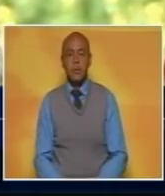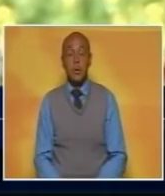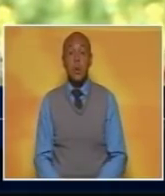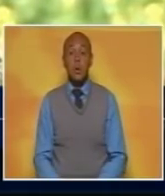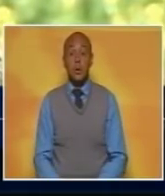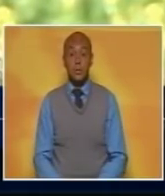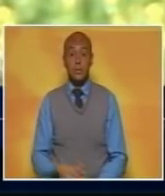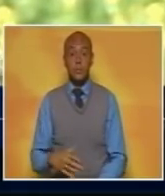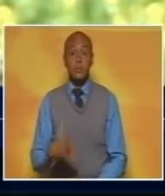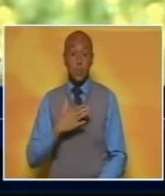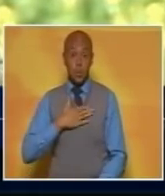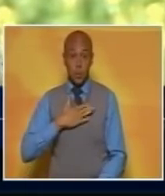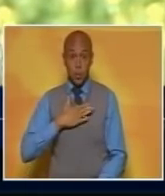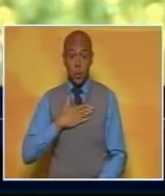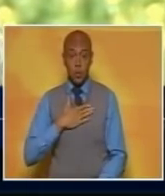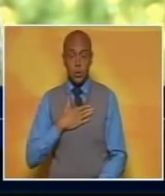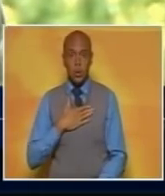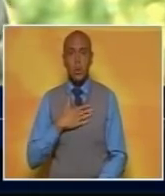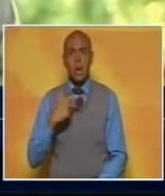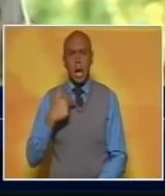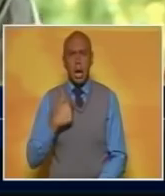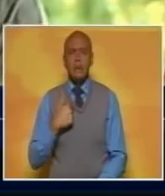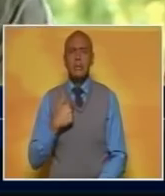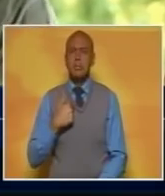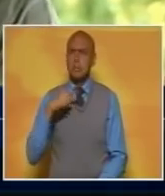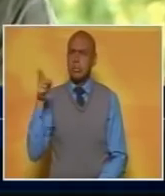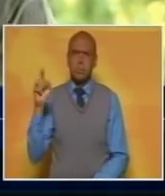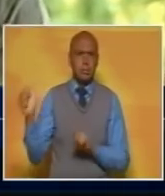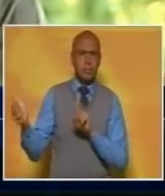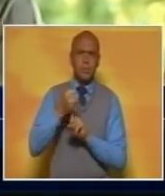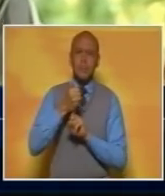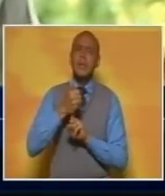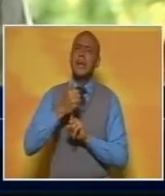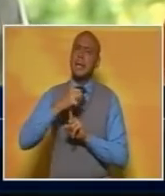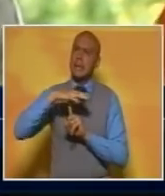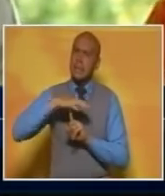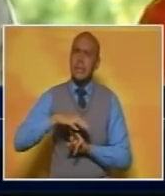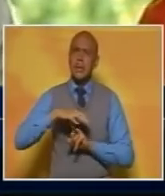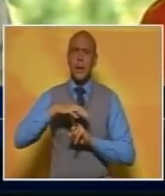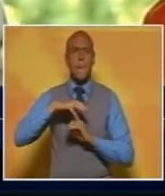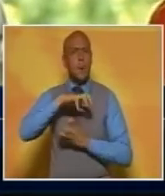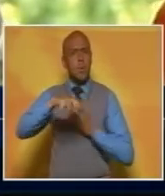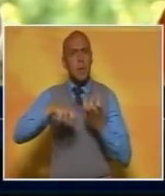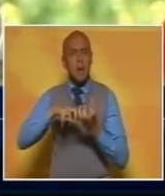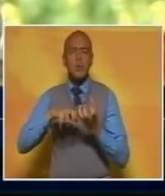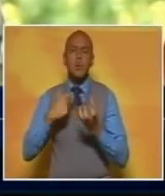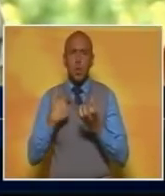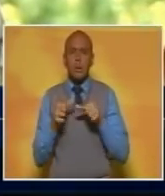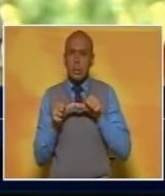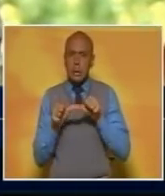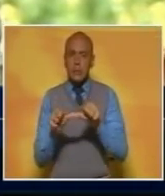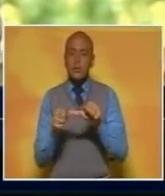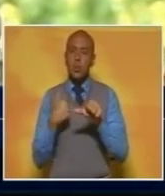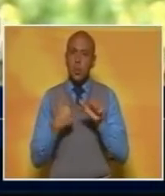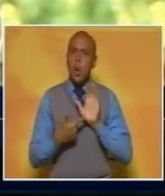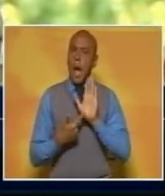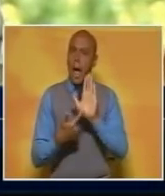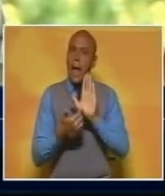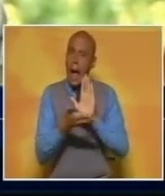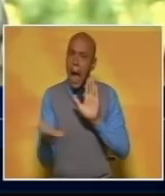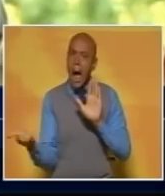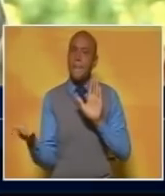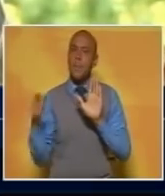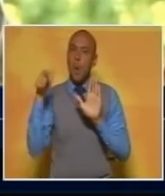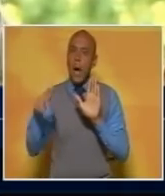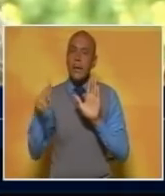Nosotros, aún con toda la agresión, aún con toda la adversidad, aquí vamos, compatriotas, dando el ejemplo, la patria